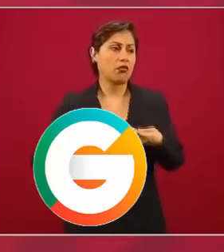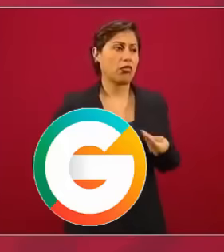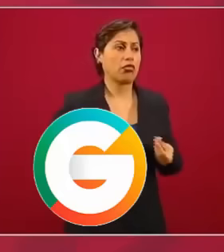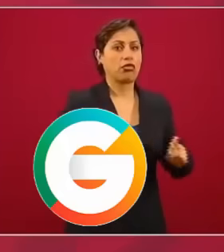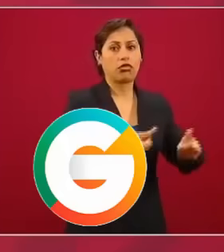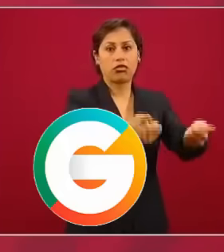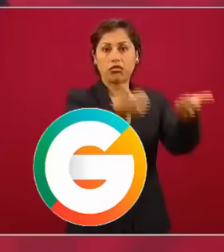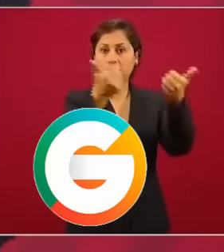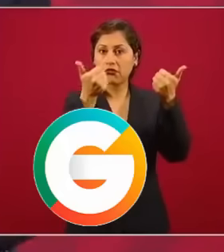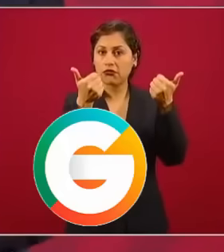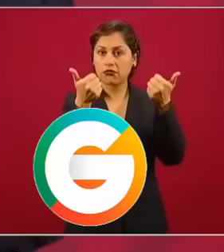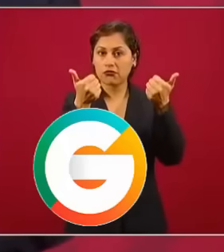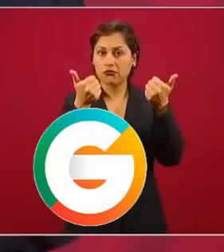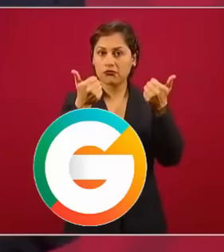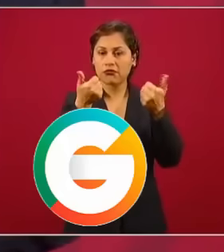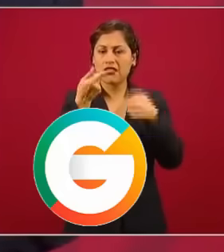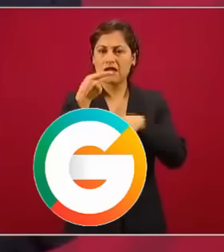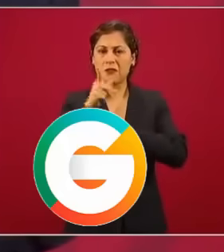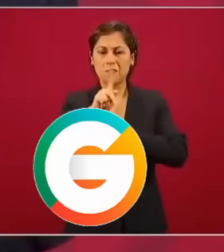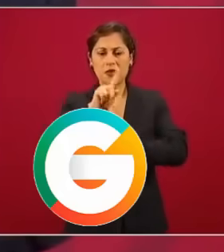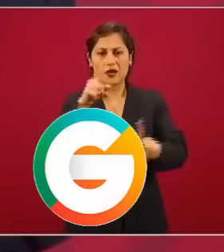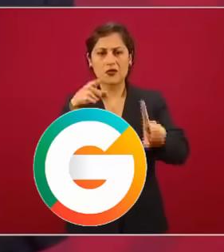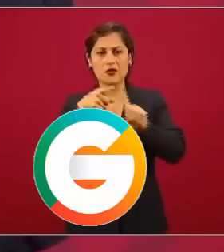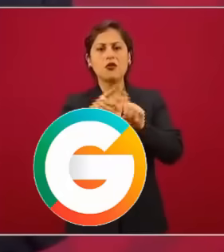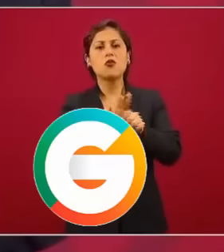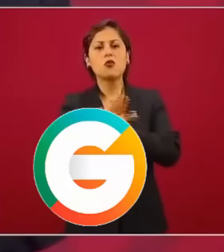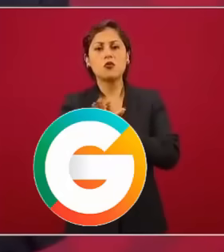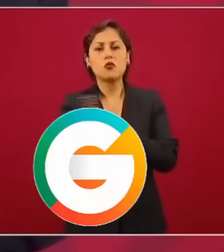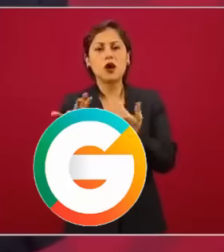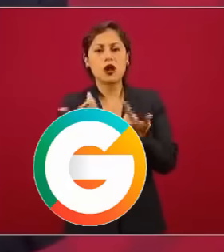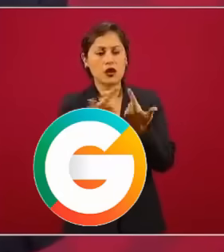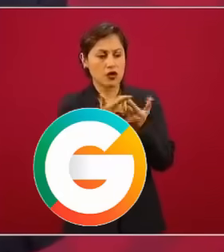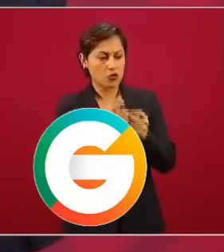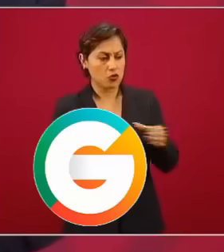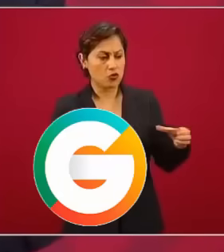para silenciar a grupos